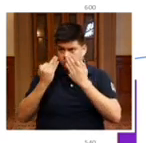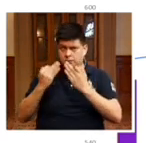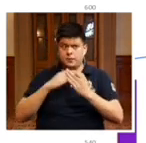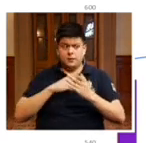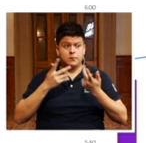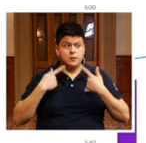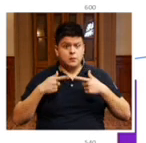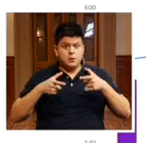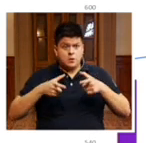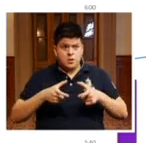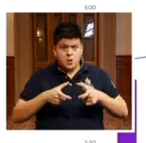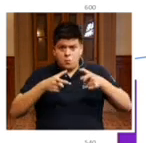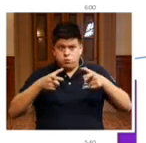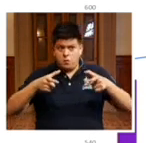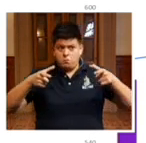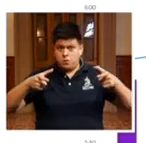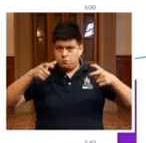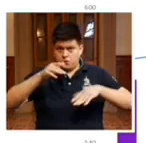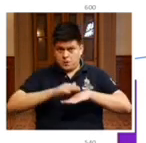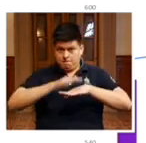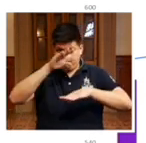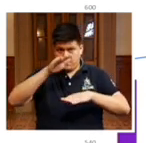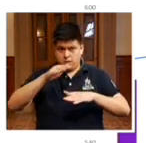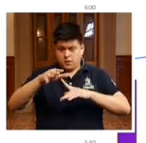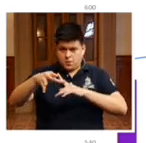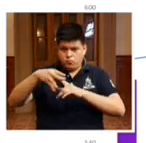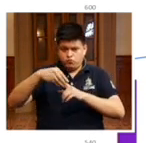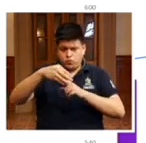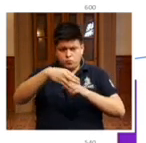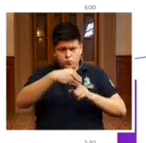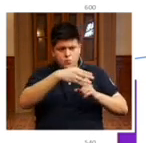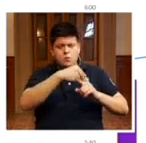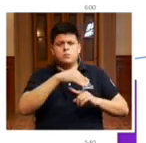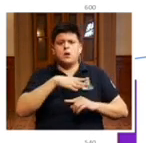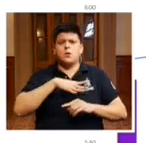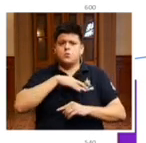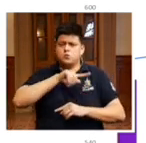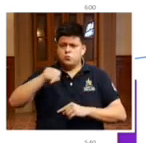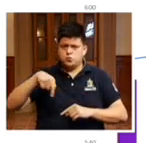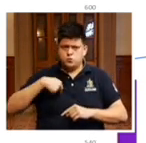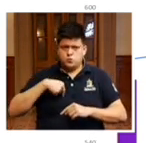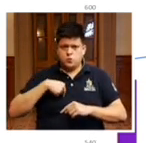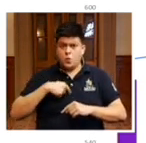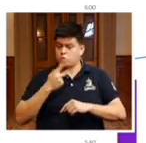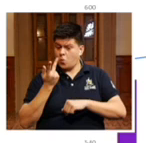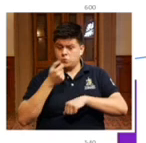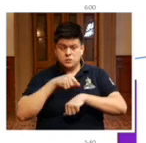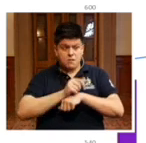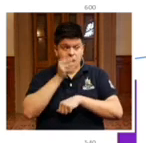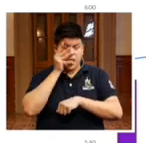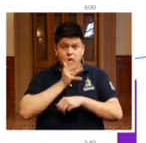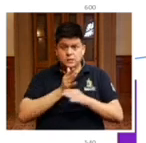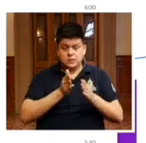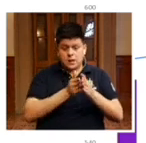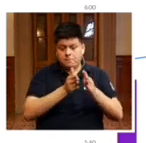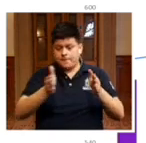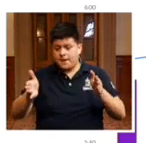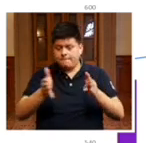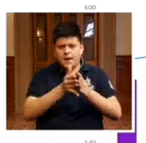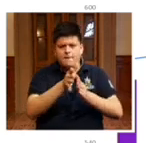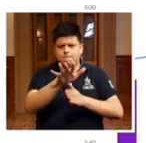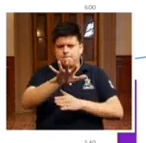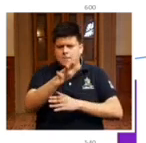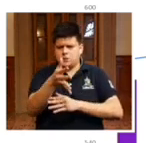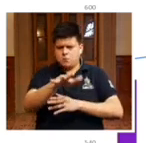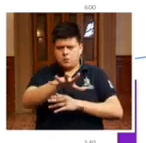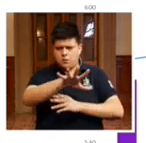un aumento gradual en el número de casos. Tenemos casi dos semanas en alrededor de los 500.